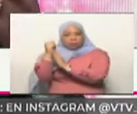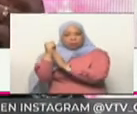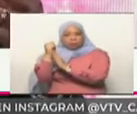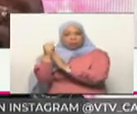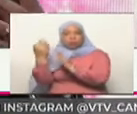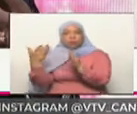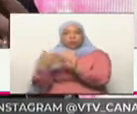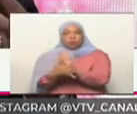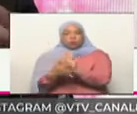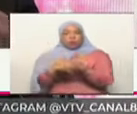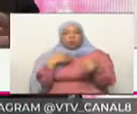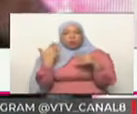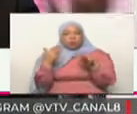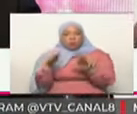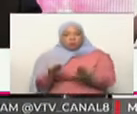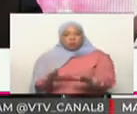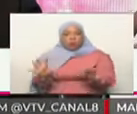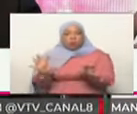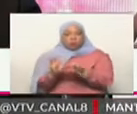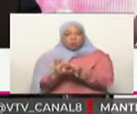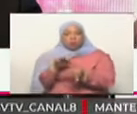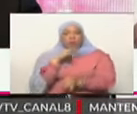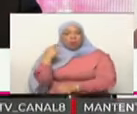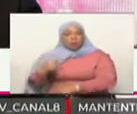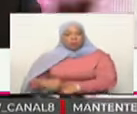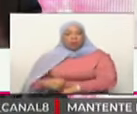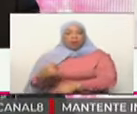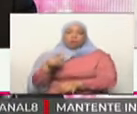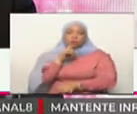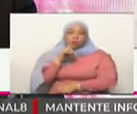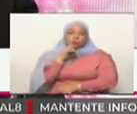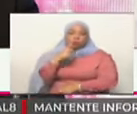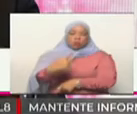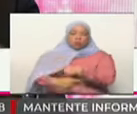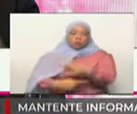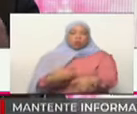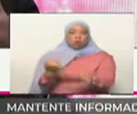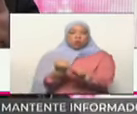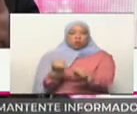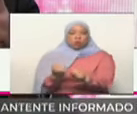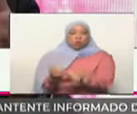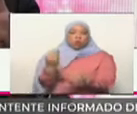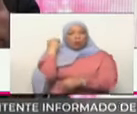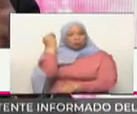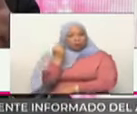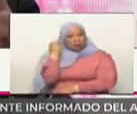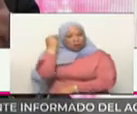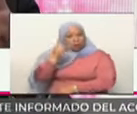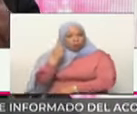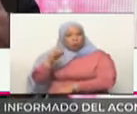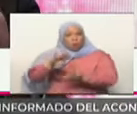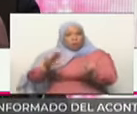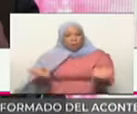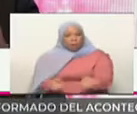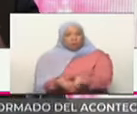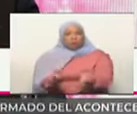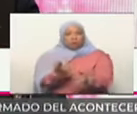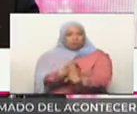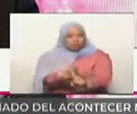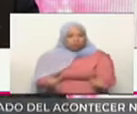Con la caída y el colapso de la Unión Soviética, bueno, comenzó a instalarse lo que se llamó fue el mundo del